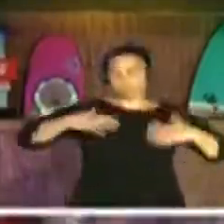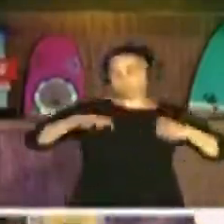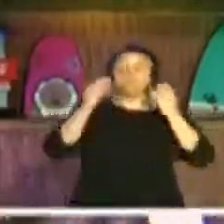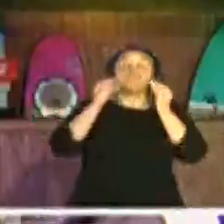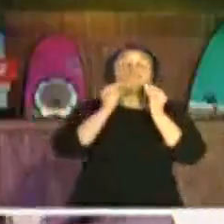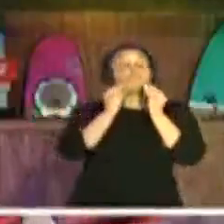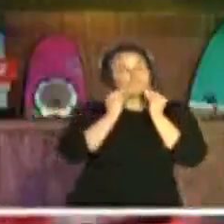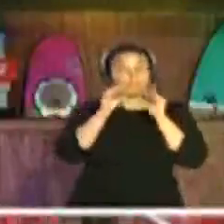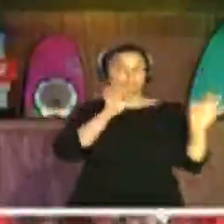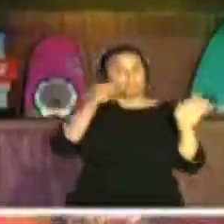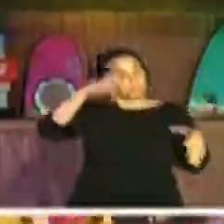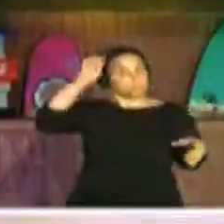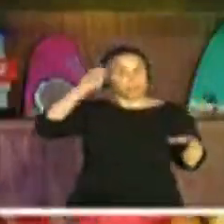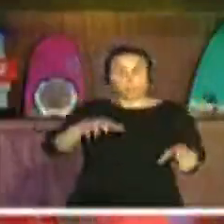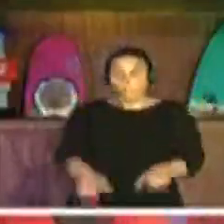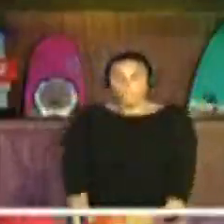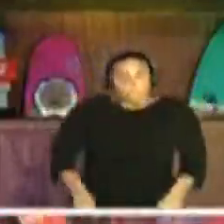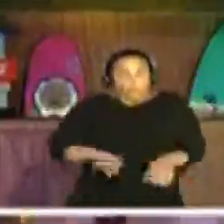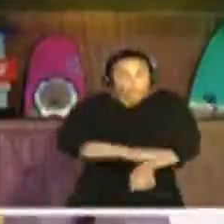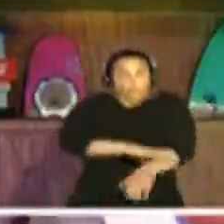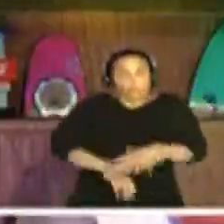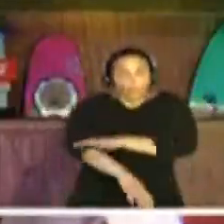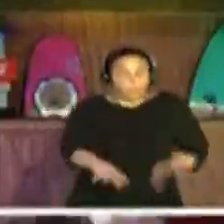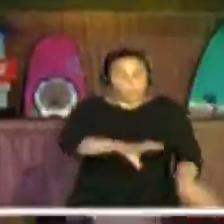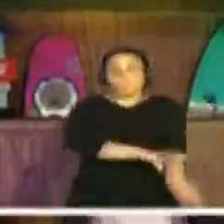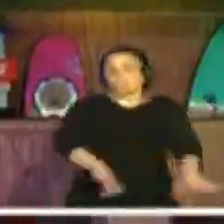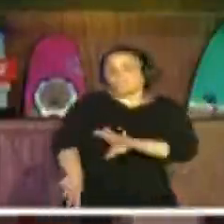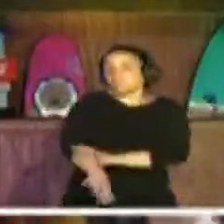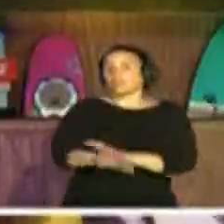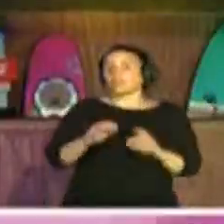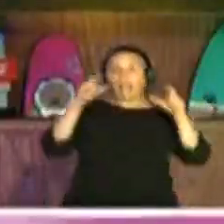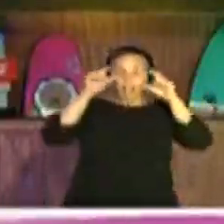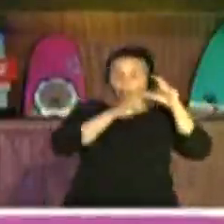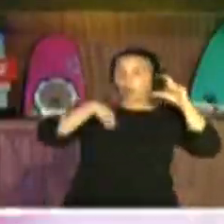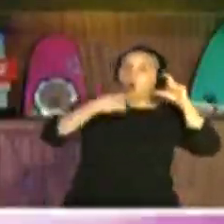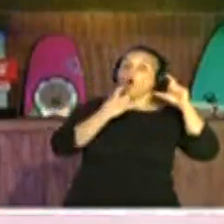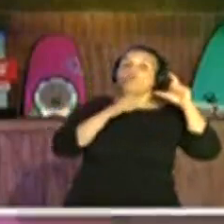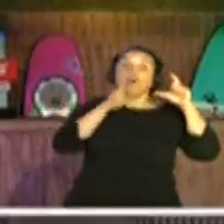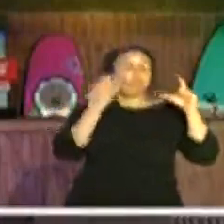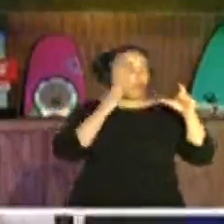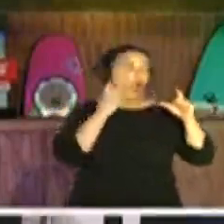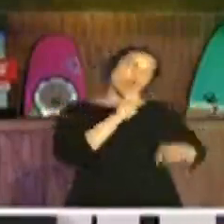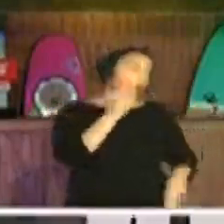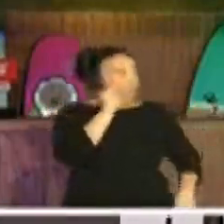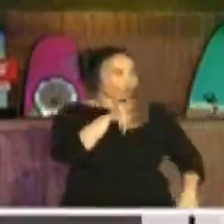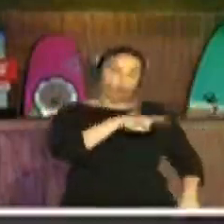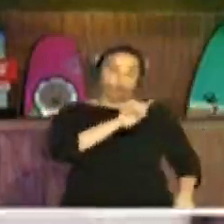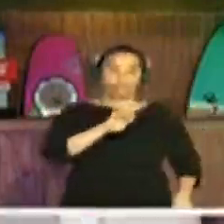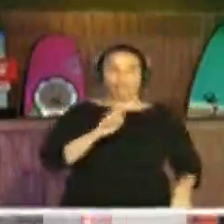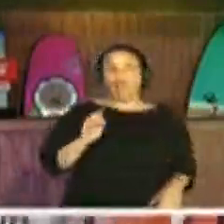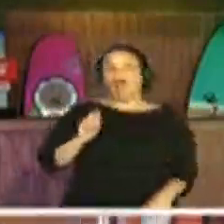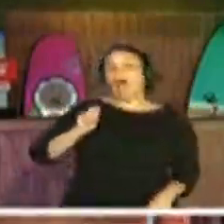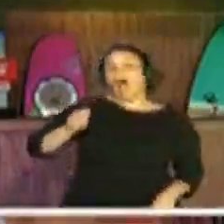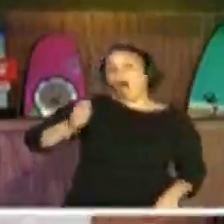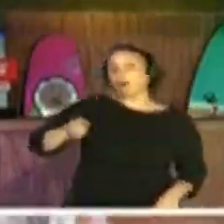flow. Vinido entubado a media canilla, la zona con puertita roja, verde y amarilla. Nuevo, un apartamento, yo